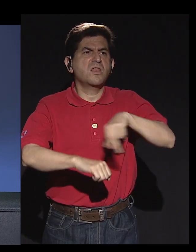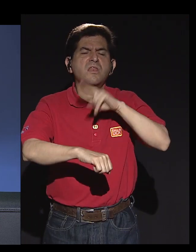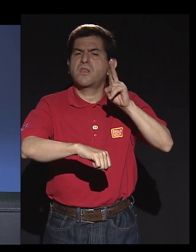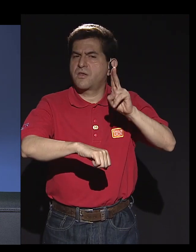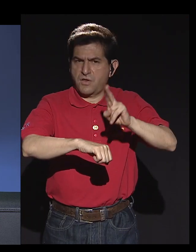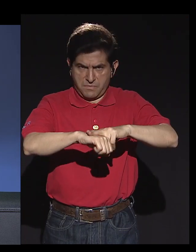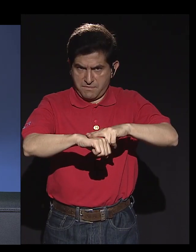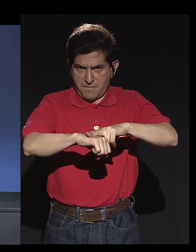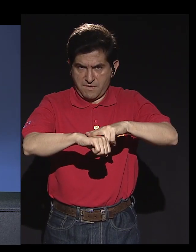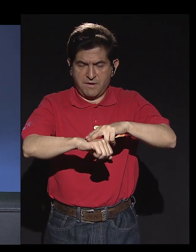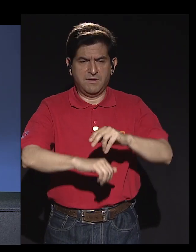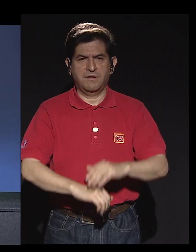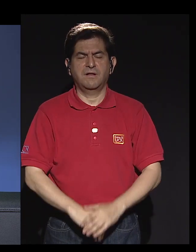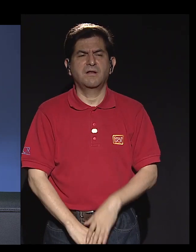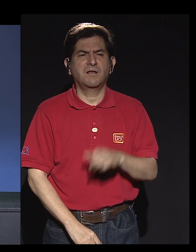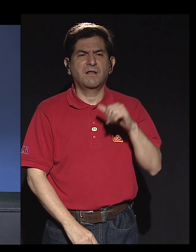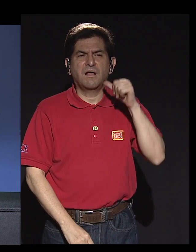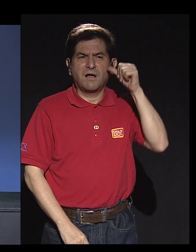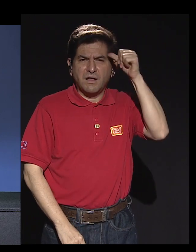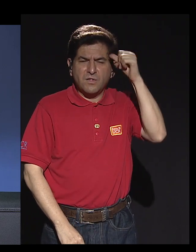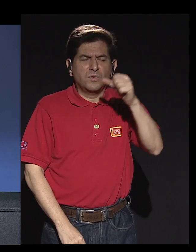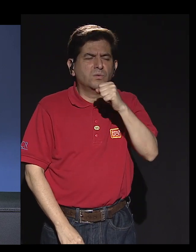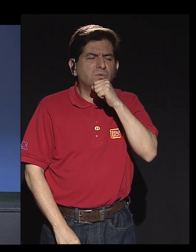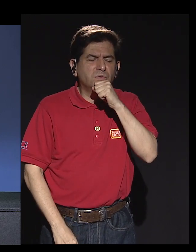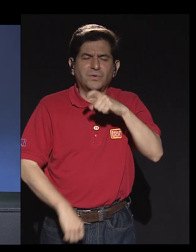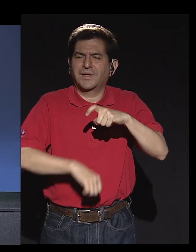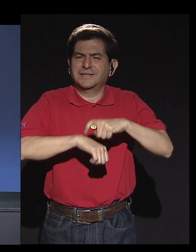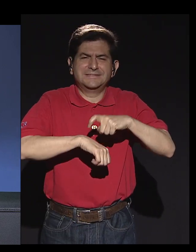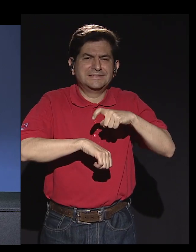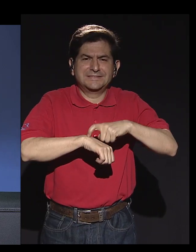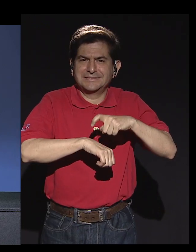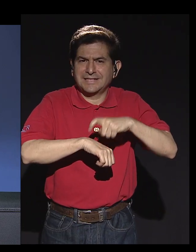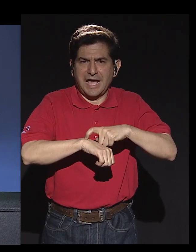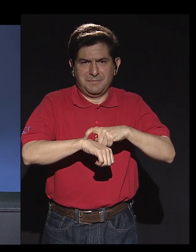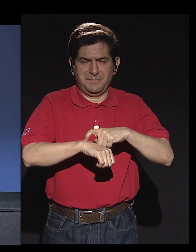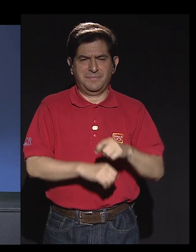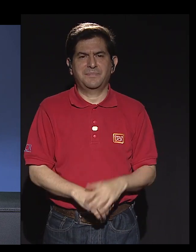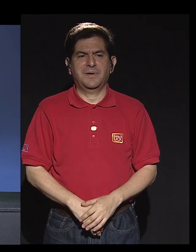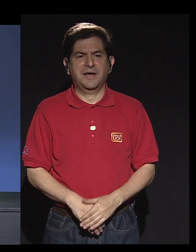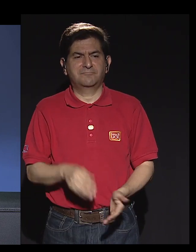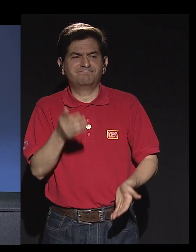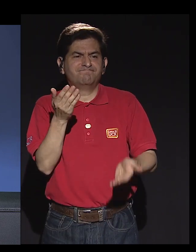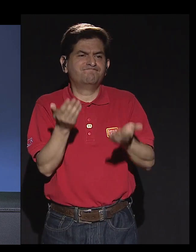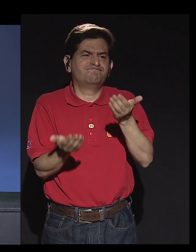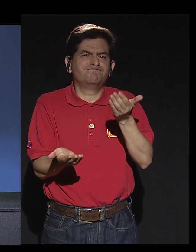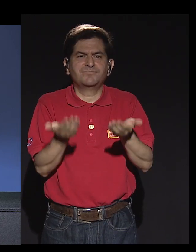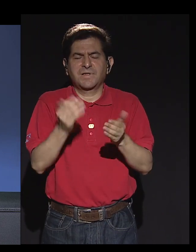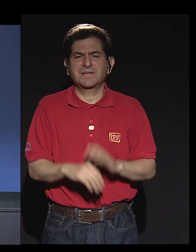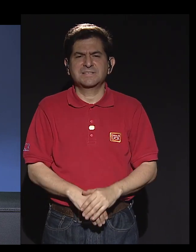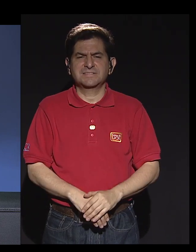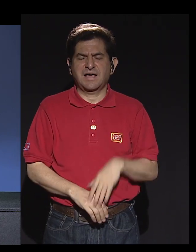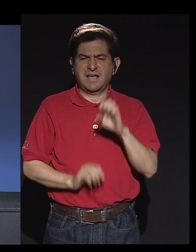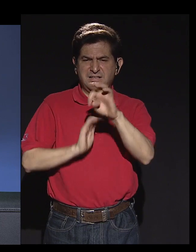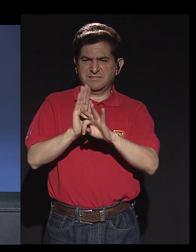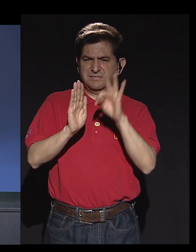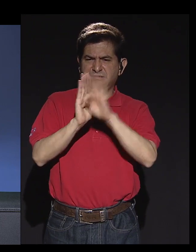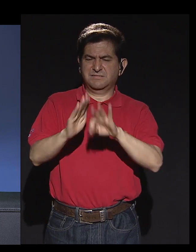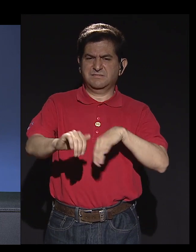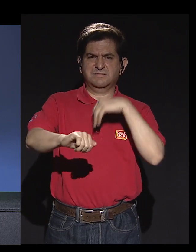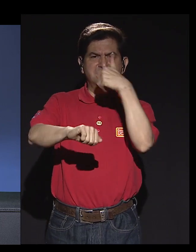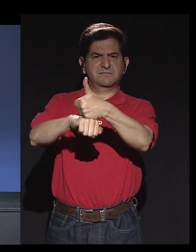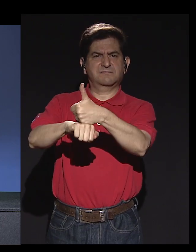Por lo general, la vejez es una etapa que ha sido